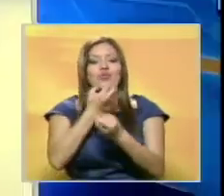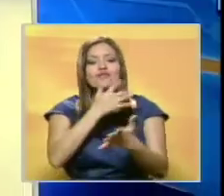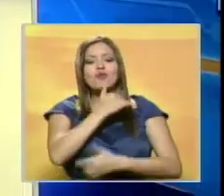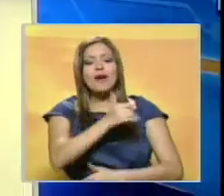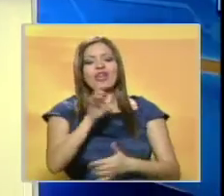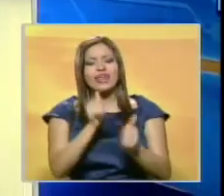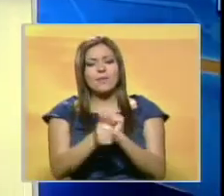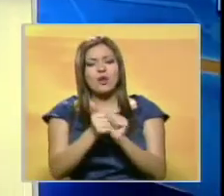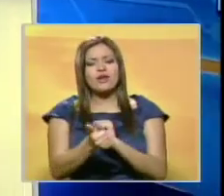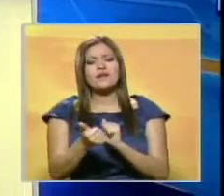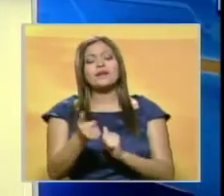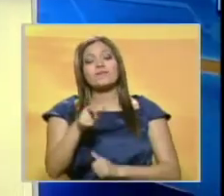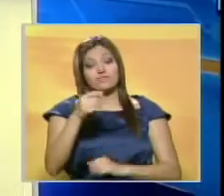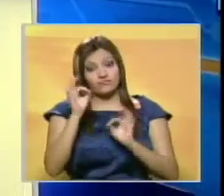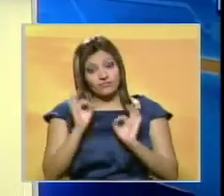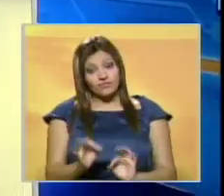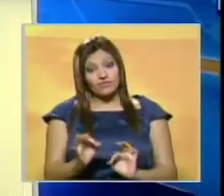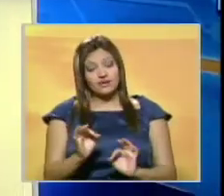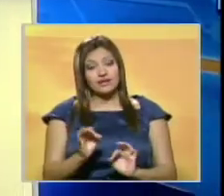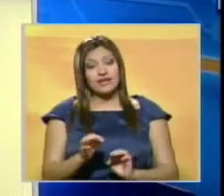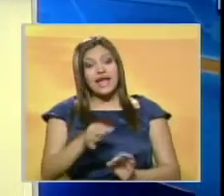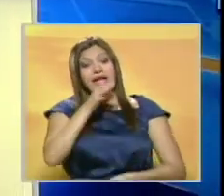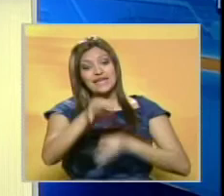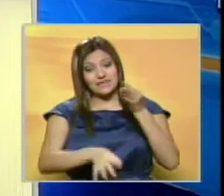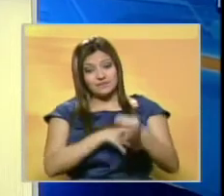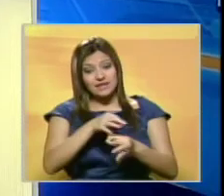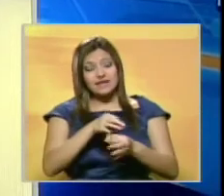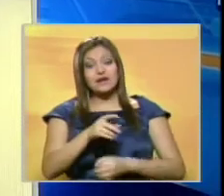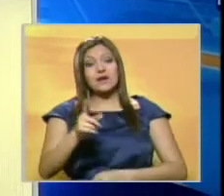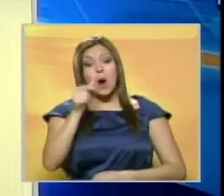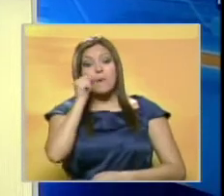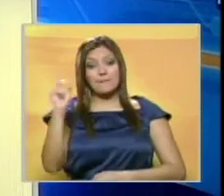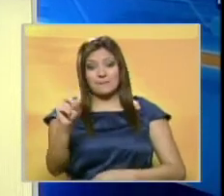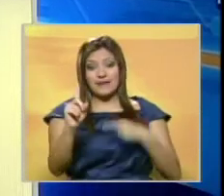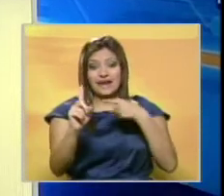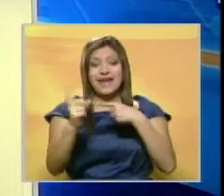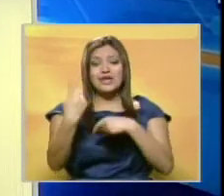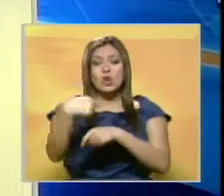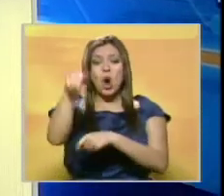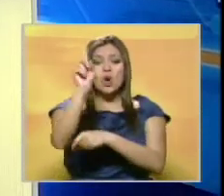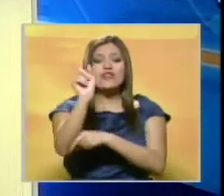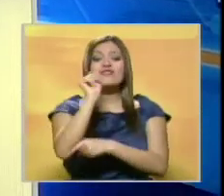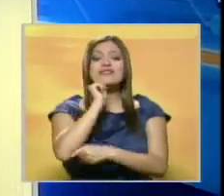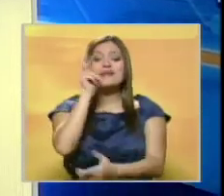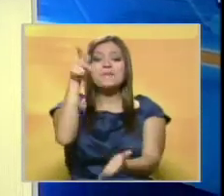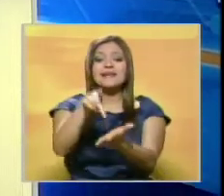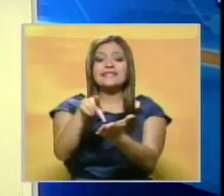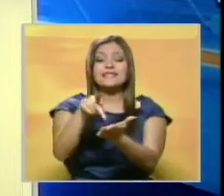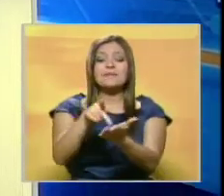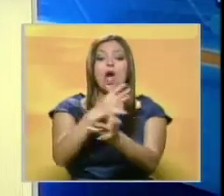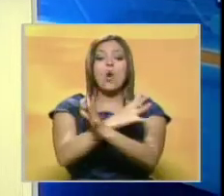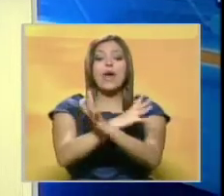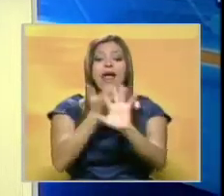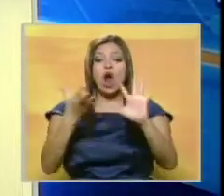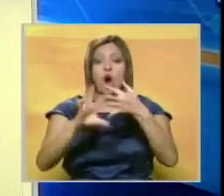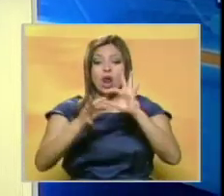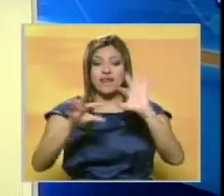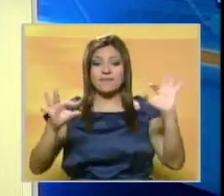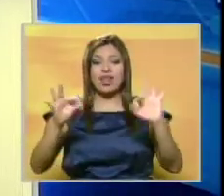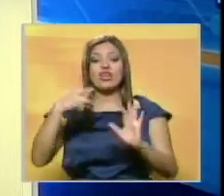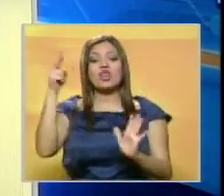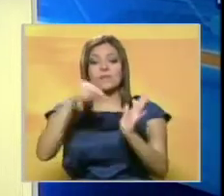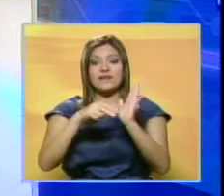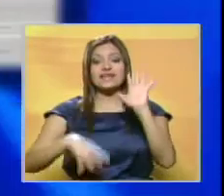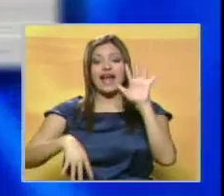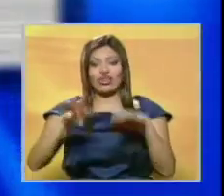información deportiva. En este adelanto precisamente vamos a hablarles de Antonio Pardo, nuestro único representante en los Juegos Olímpicos de Sochi